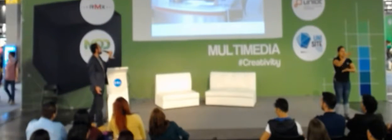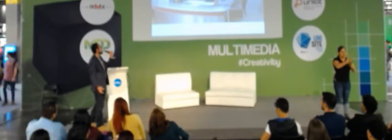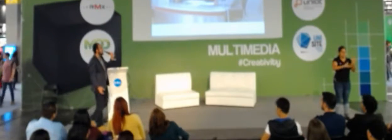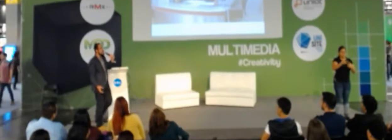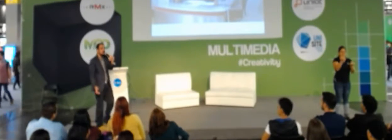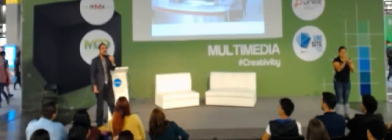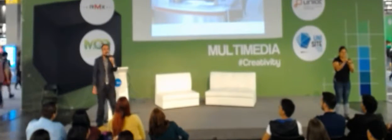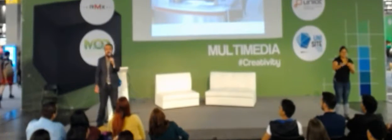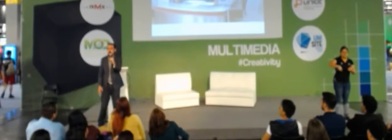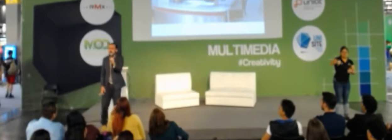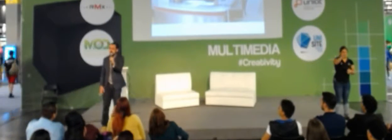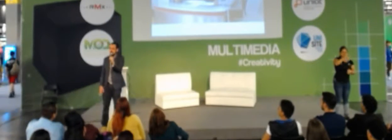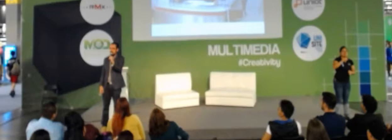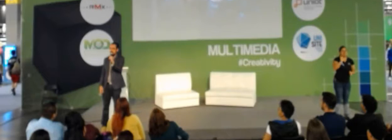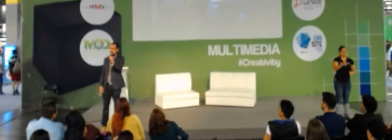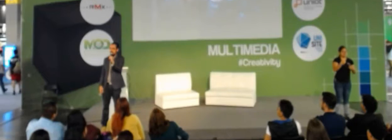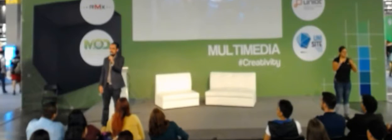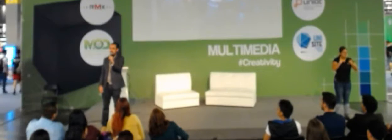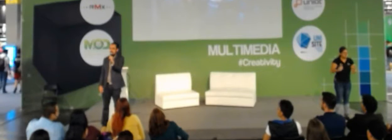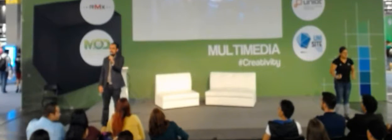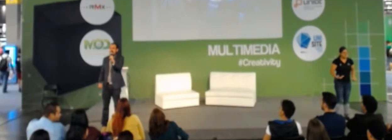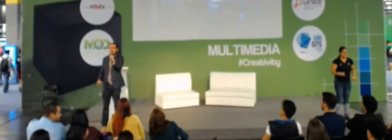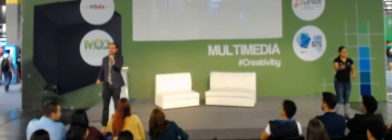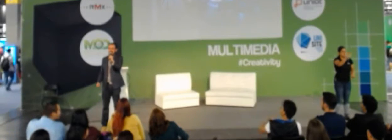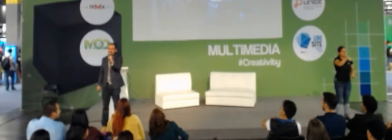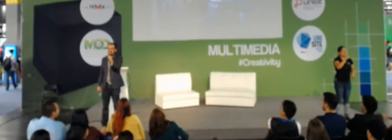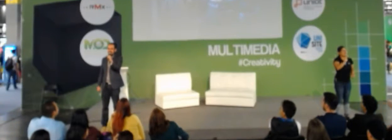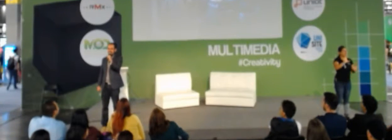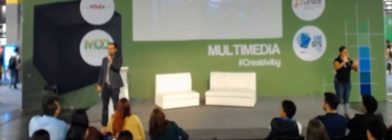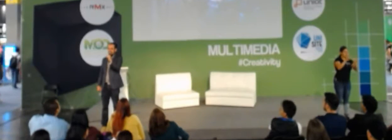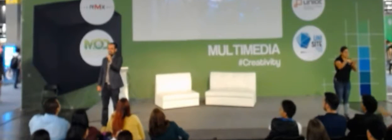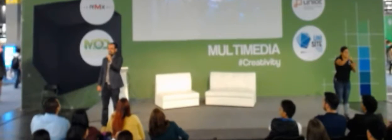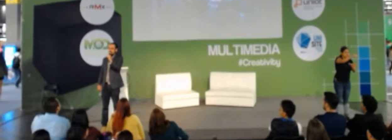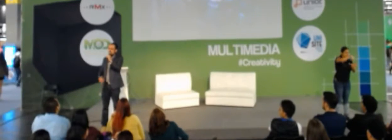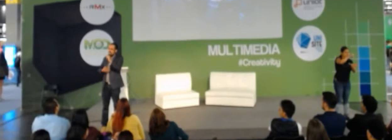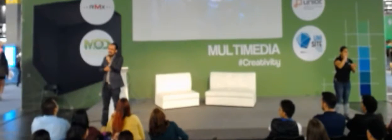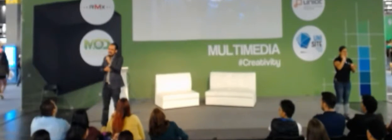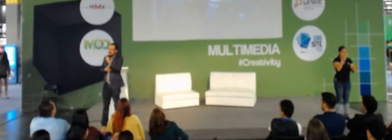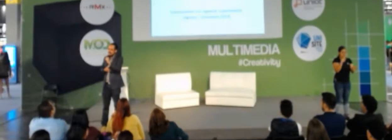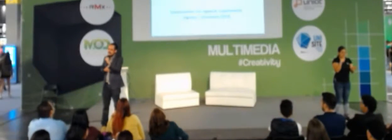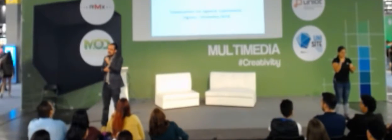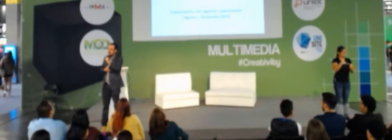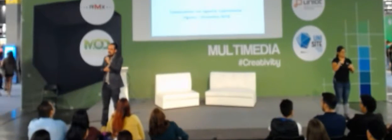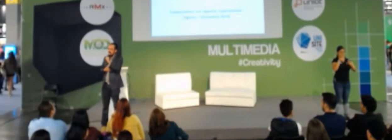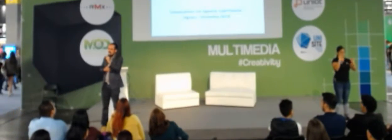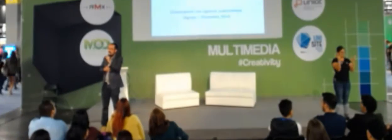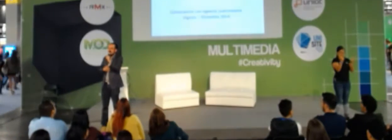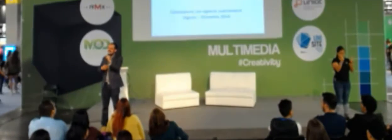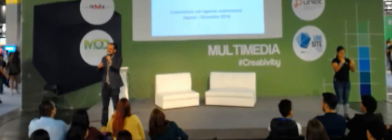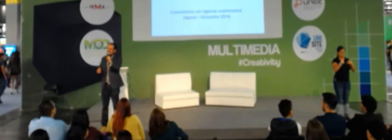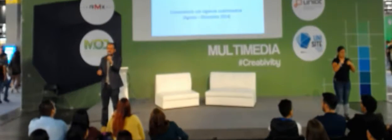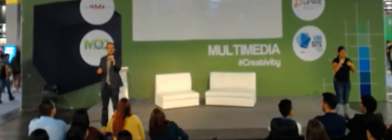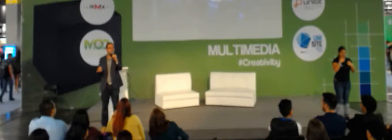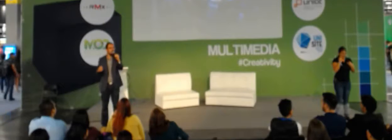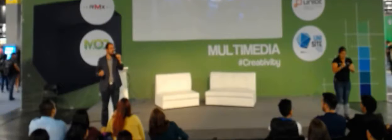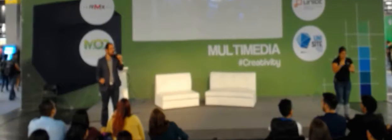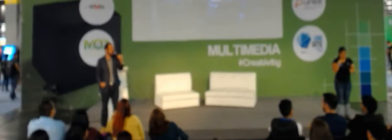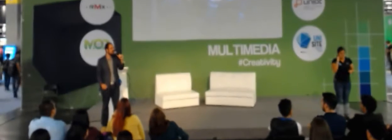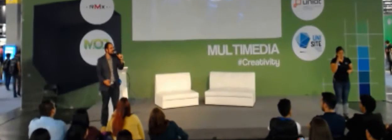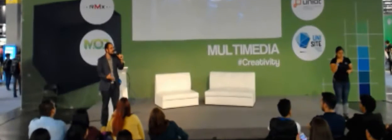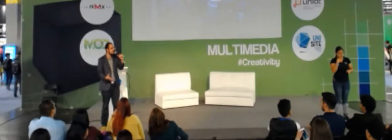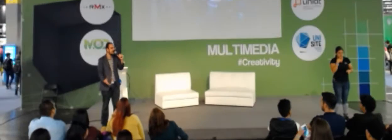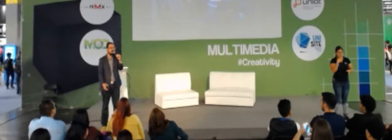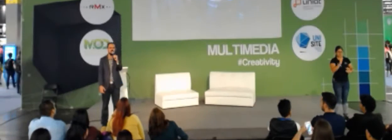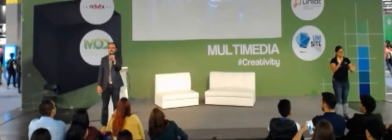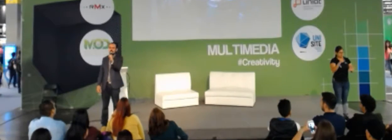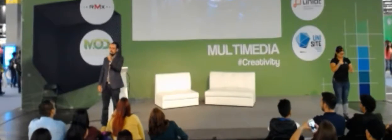ustedes aquello que somos, una comunidad. Yo no necesito ser sordo para sentirme orgulloso de